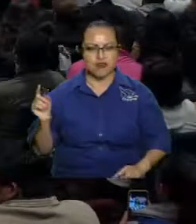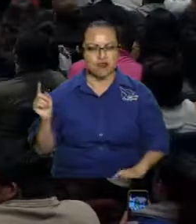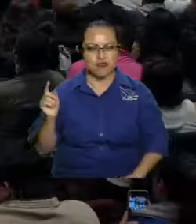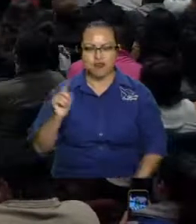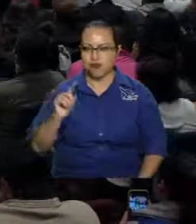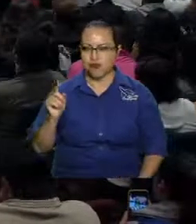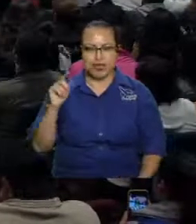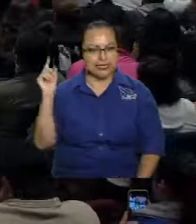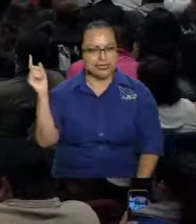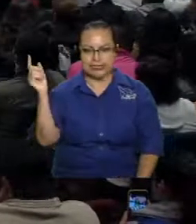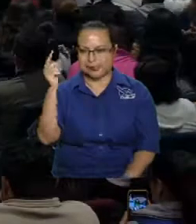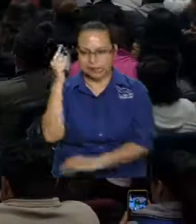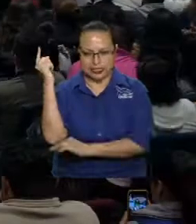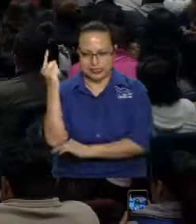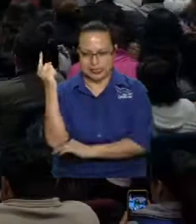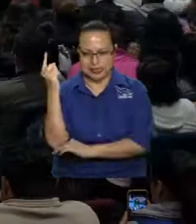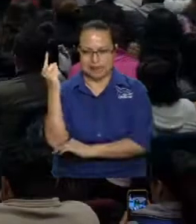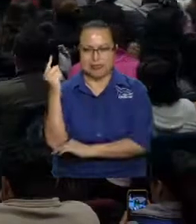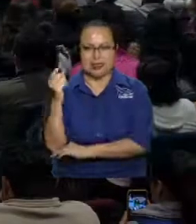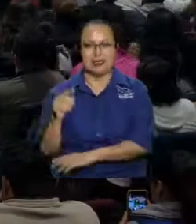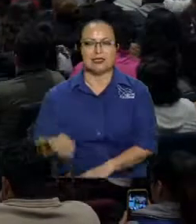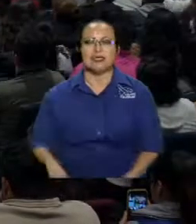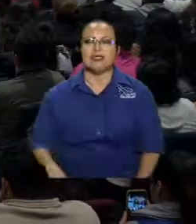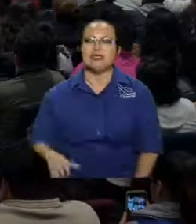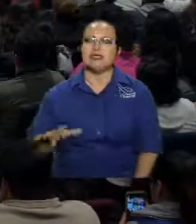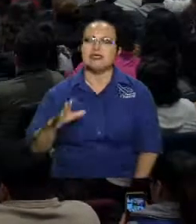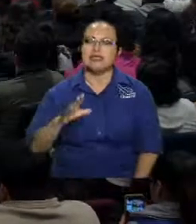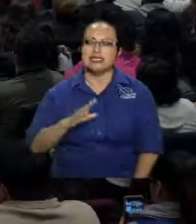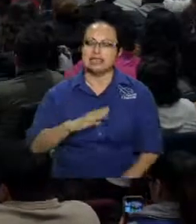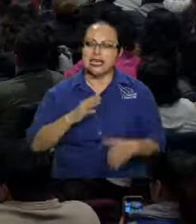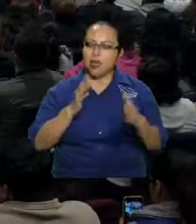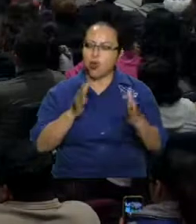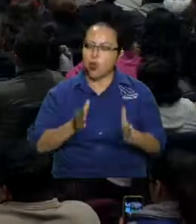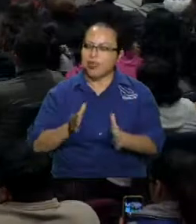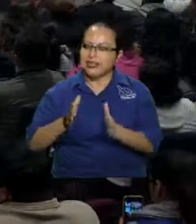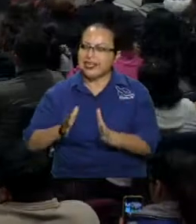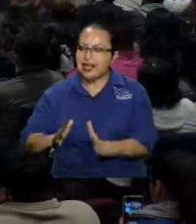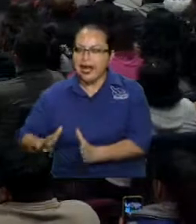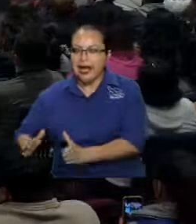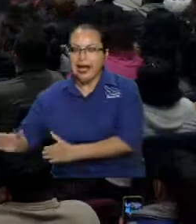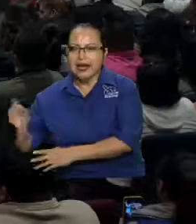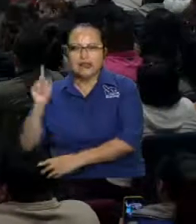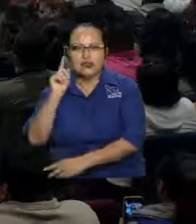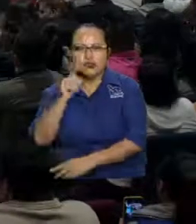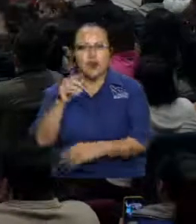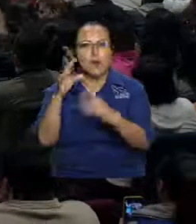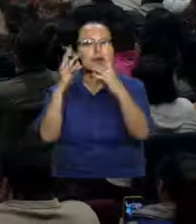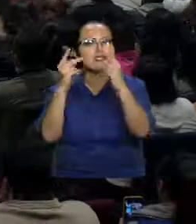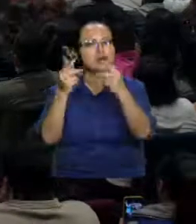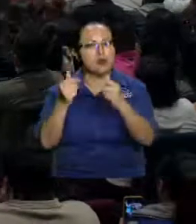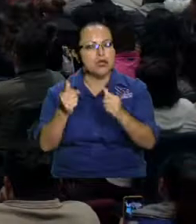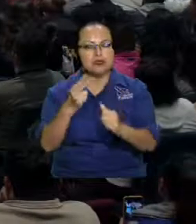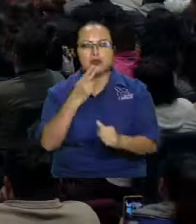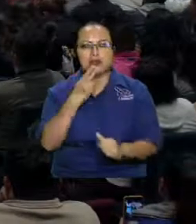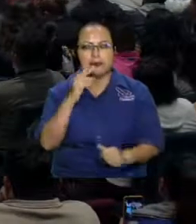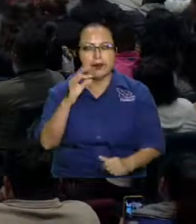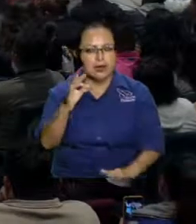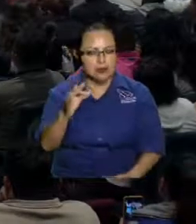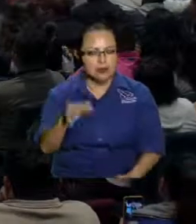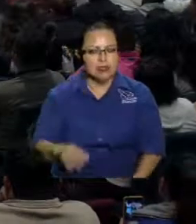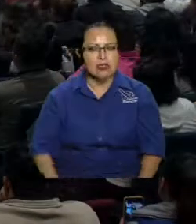pero no es prioritaria sobre las otras cosas que vimos. Tienes que reordenar, por el amor de Dios, tu presupuesto,